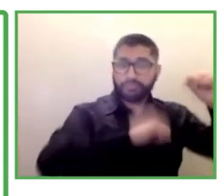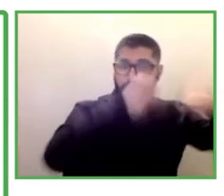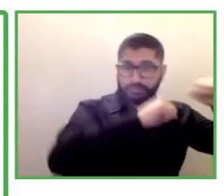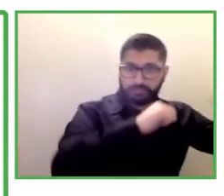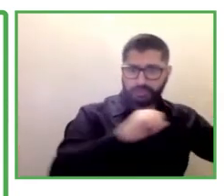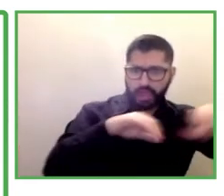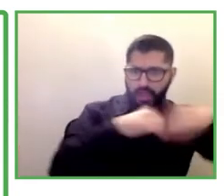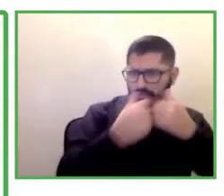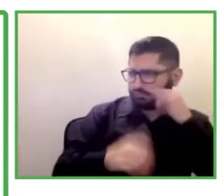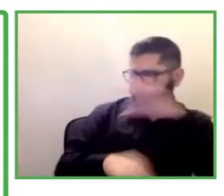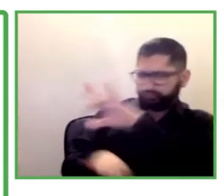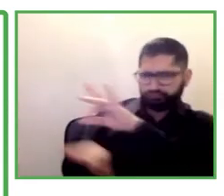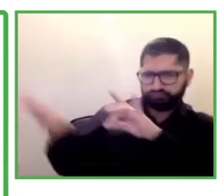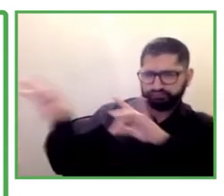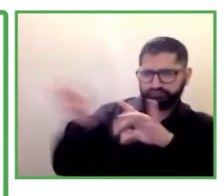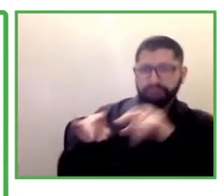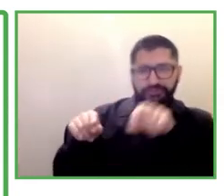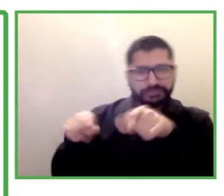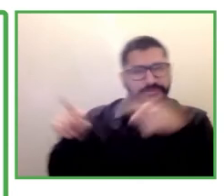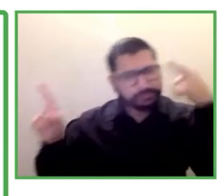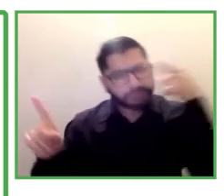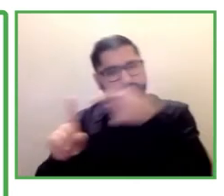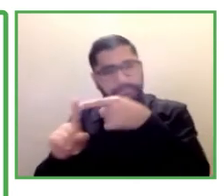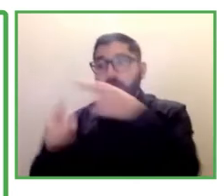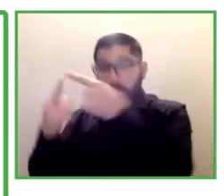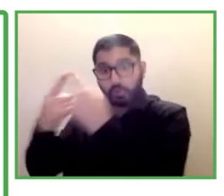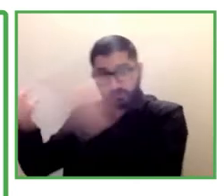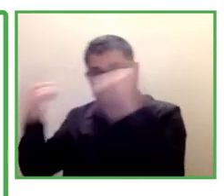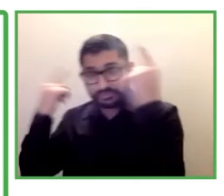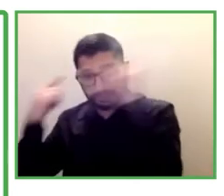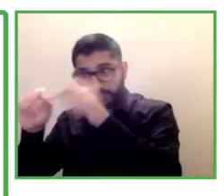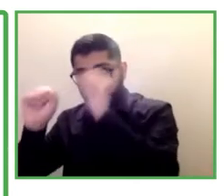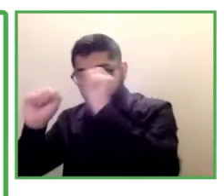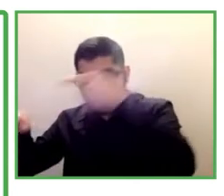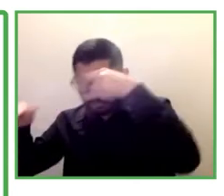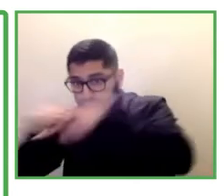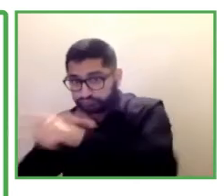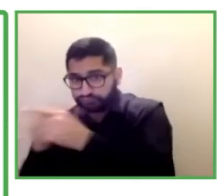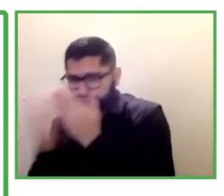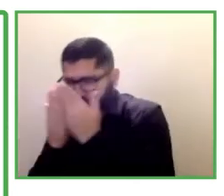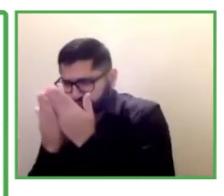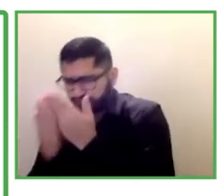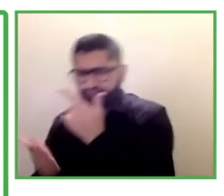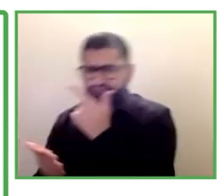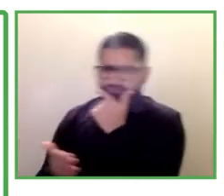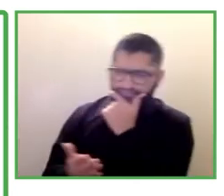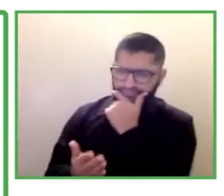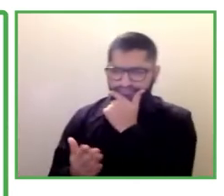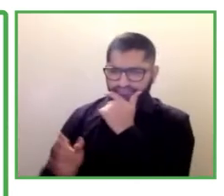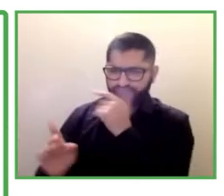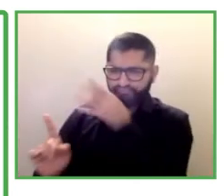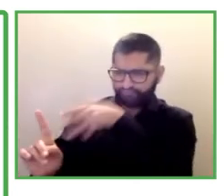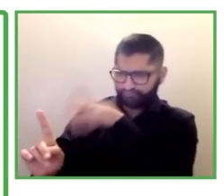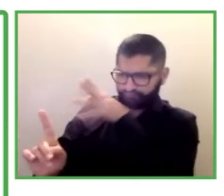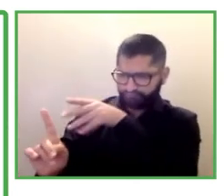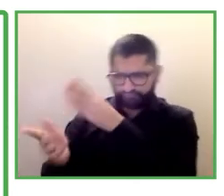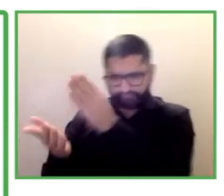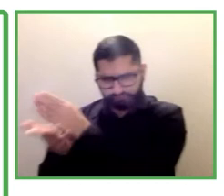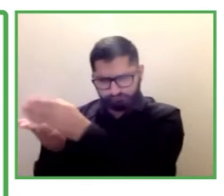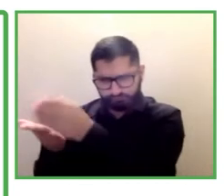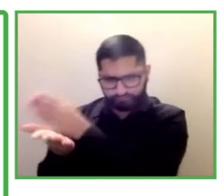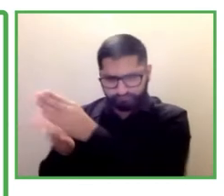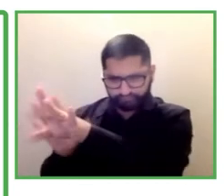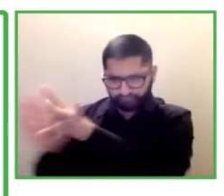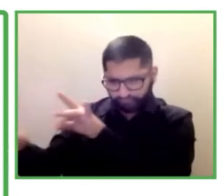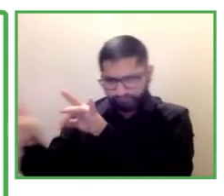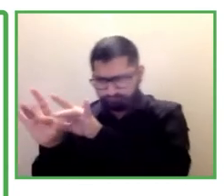los candidatos que sean mejores para cada empresa. Cada alumno tiene que participar en una